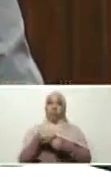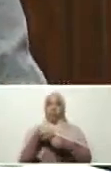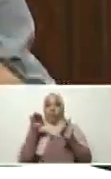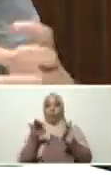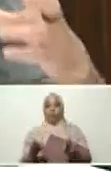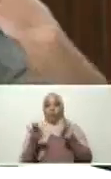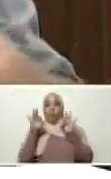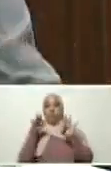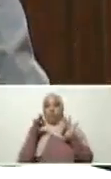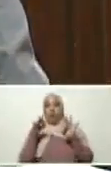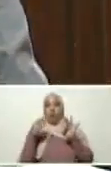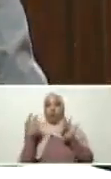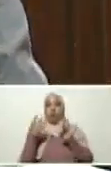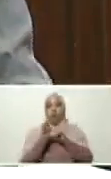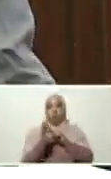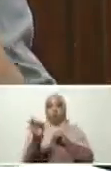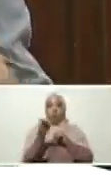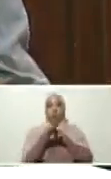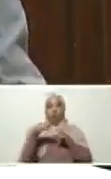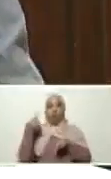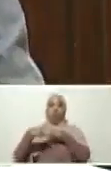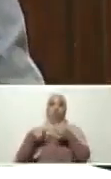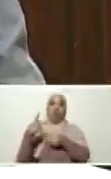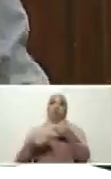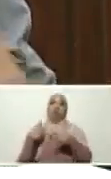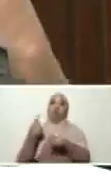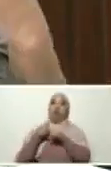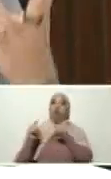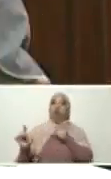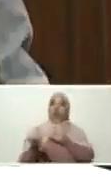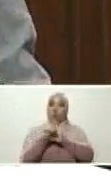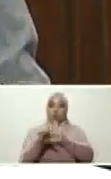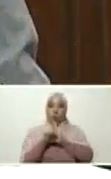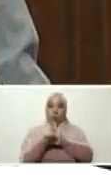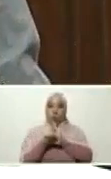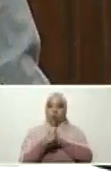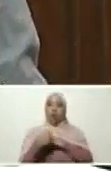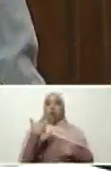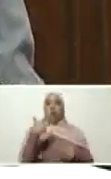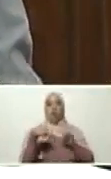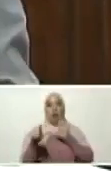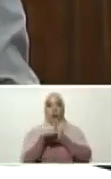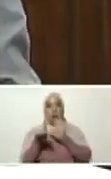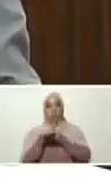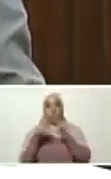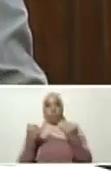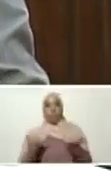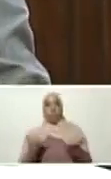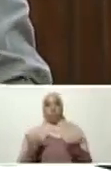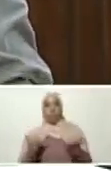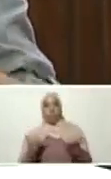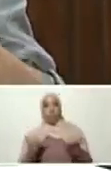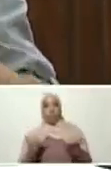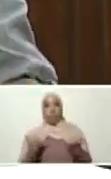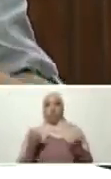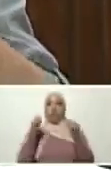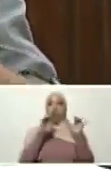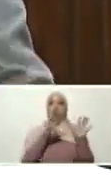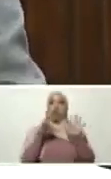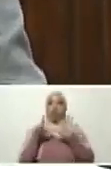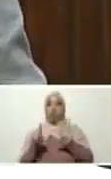de arborización de este proceso a las otras leyes. Son tres leyes que usted mencionó ya, que están relacionadas con el diseño